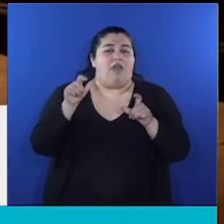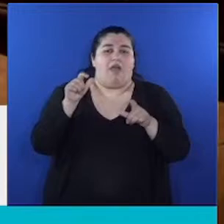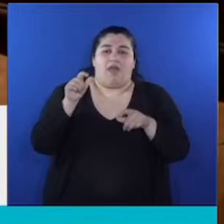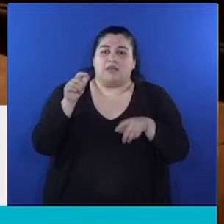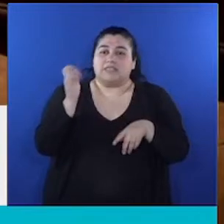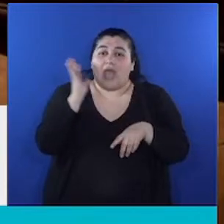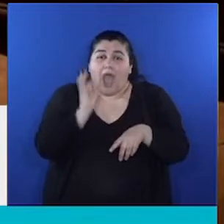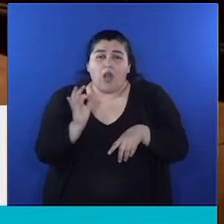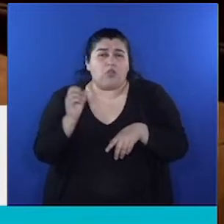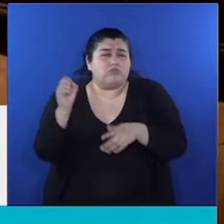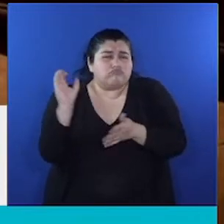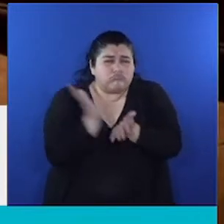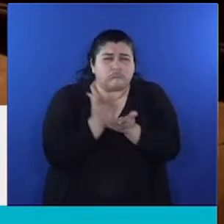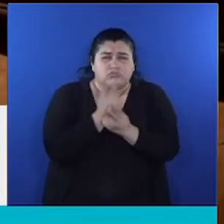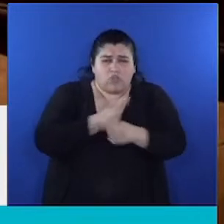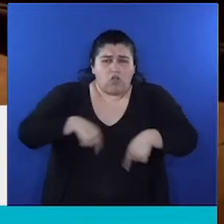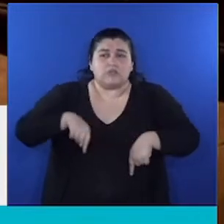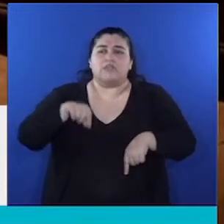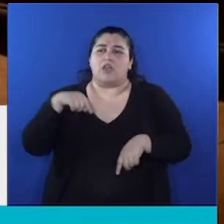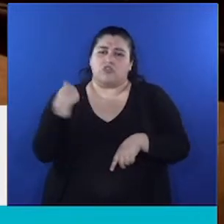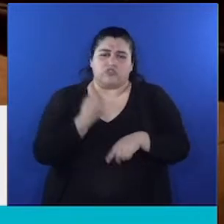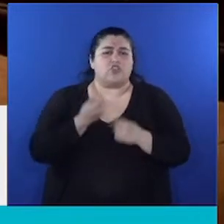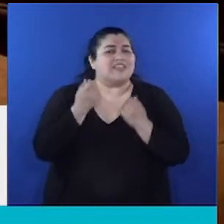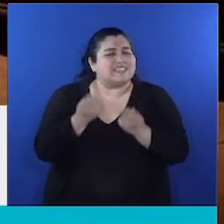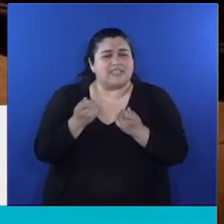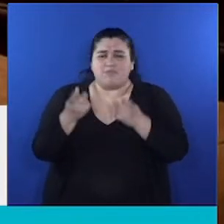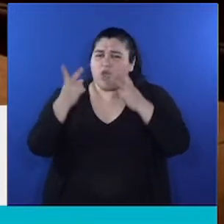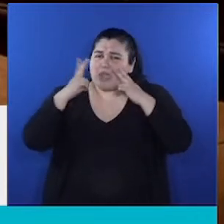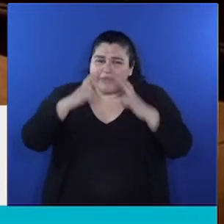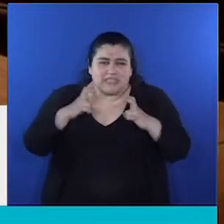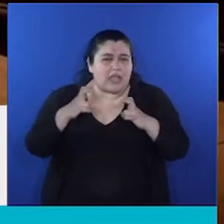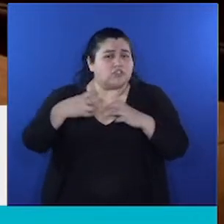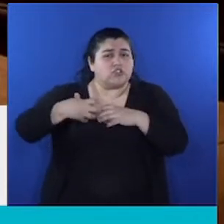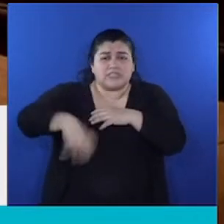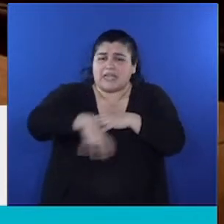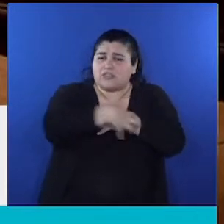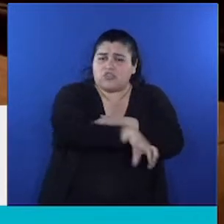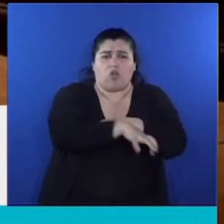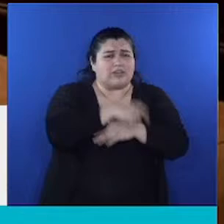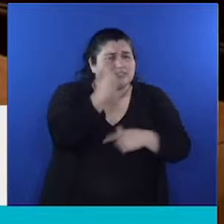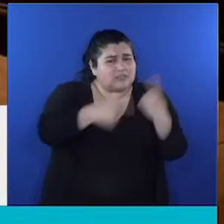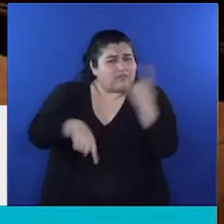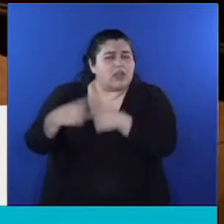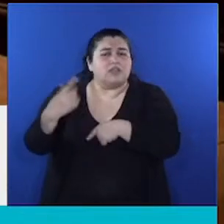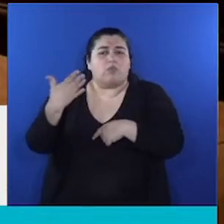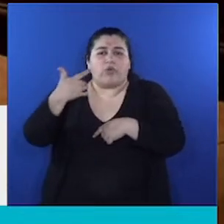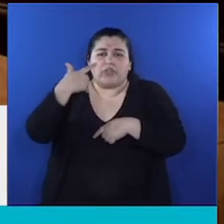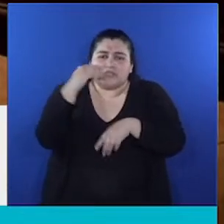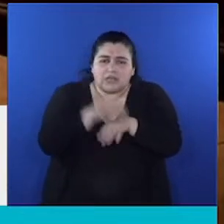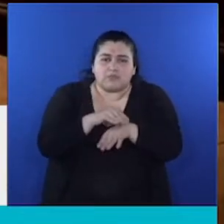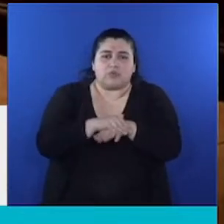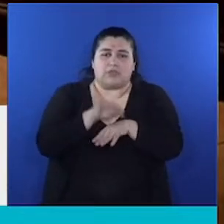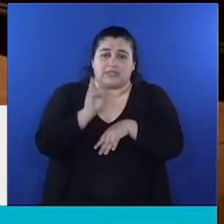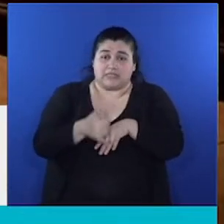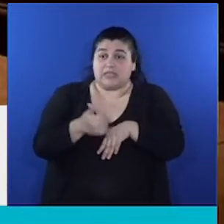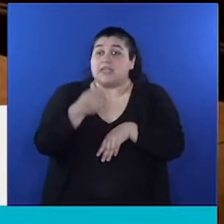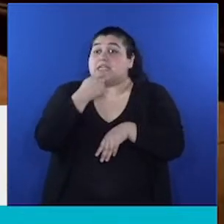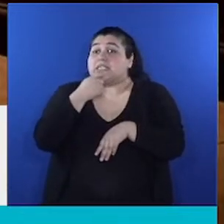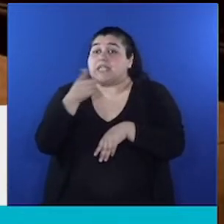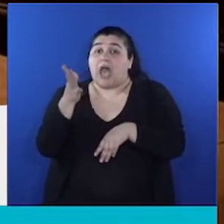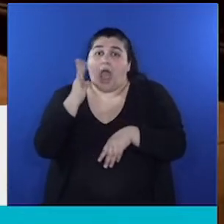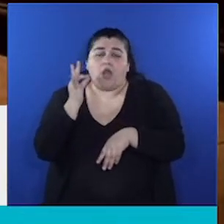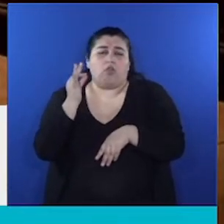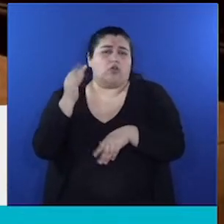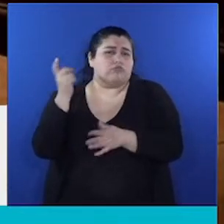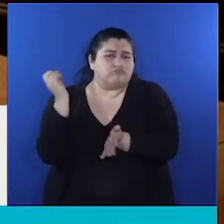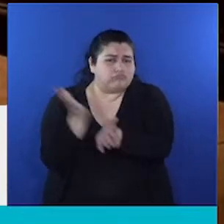este tipo, y exigimos la investigación desde todos los sectores, para todos aquellas y aquellos que cometen un delito, pero sobre todo por el derecho